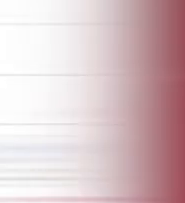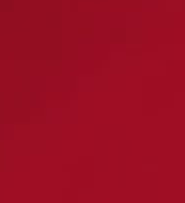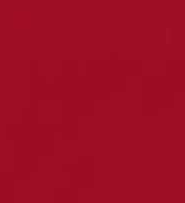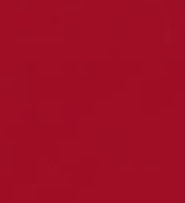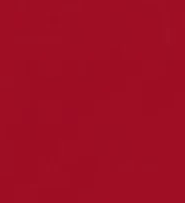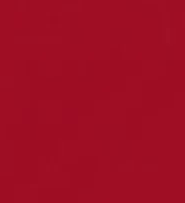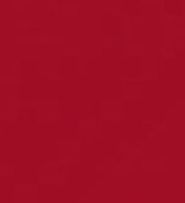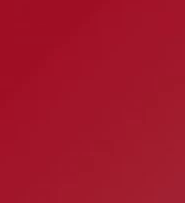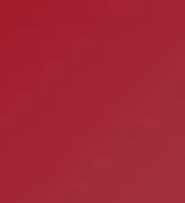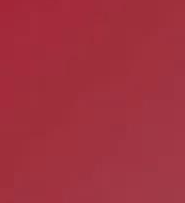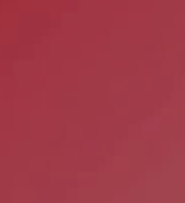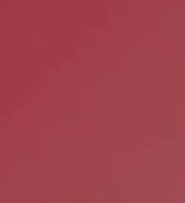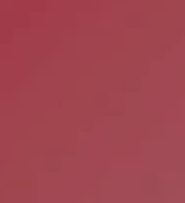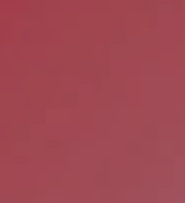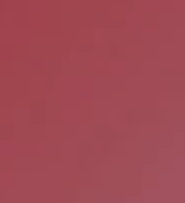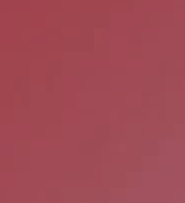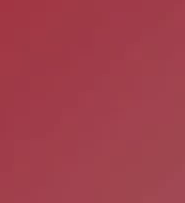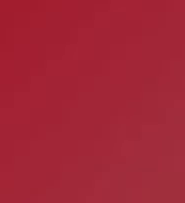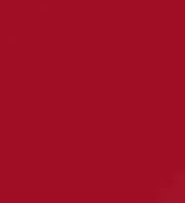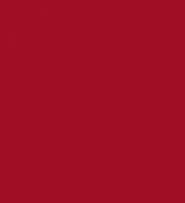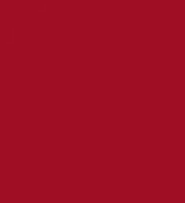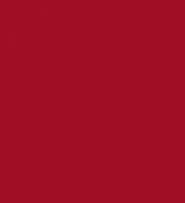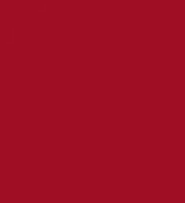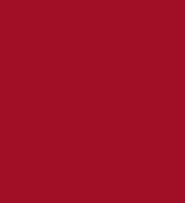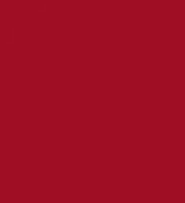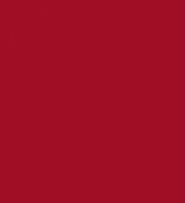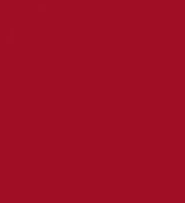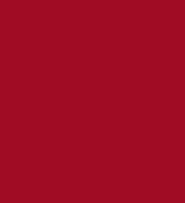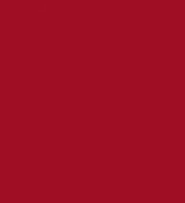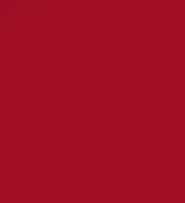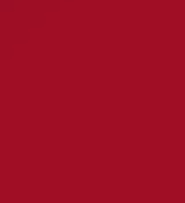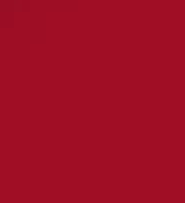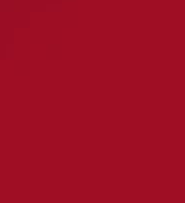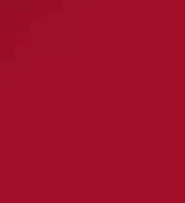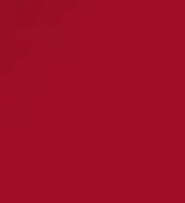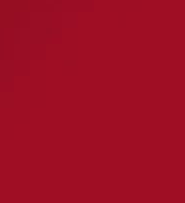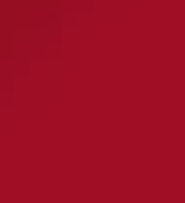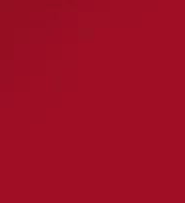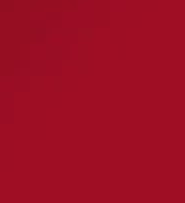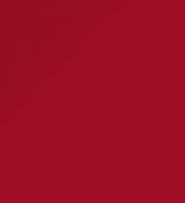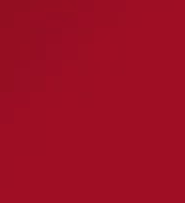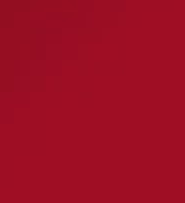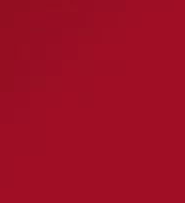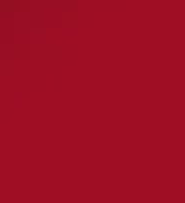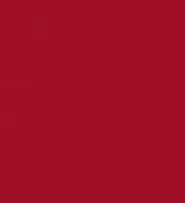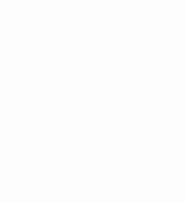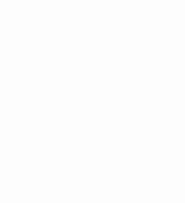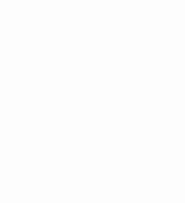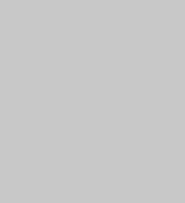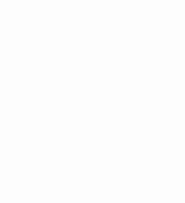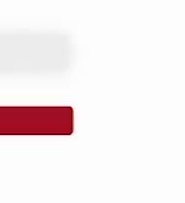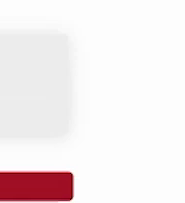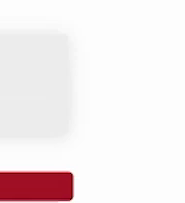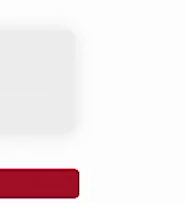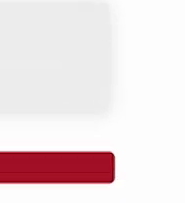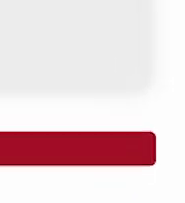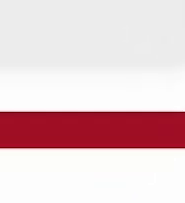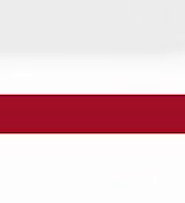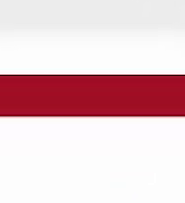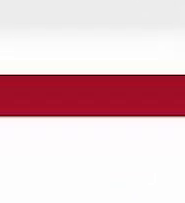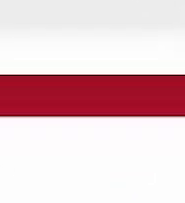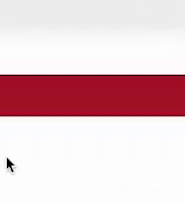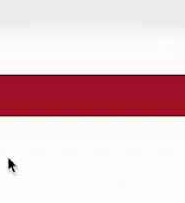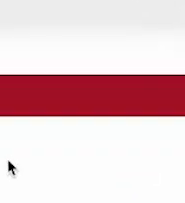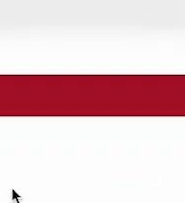www.jpsenlinea.go.cr. Inicia sesión con el usuario y la contraseña o utiliza la firma digital. Una vez iniciada